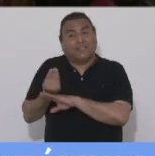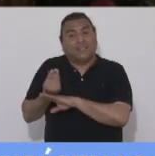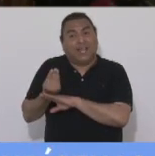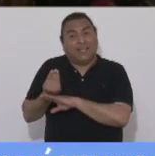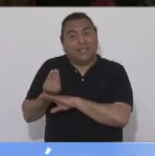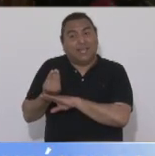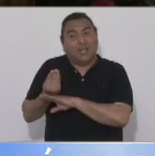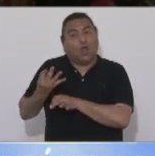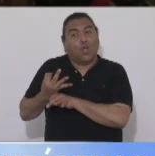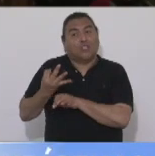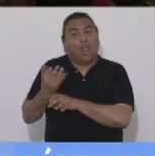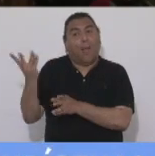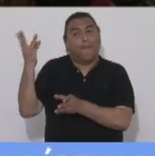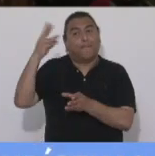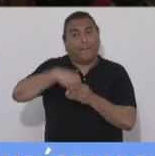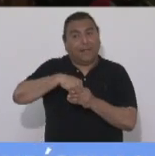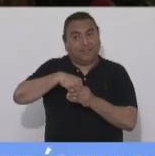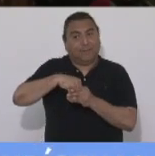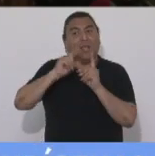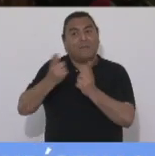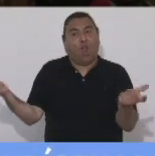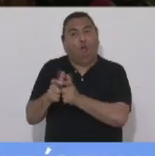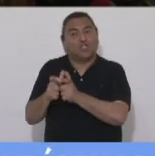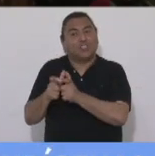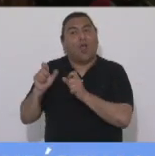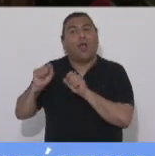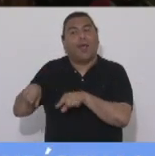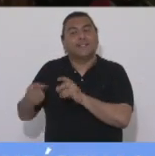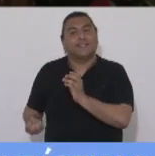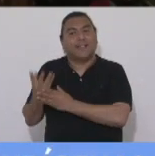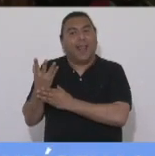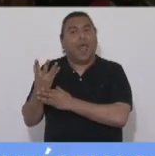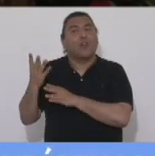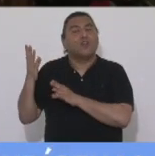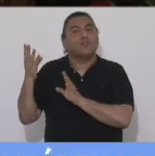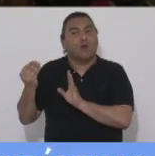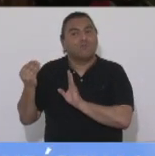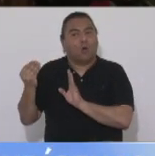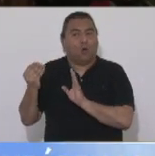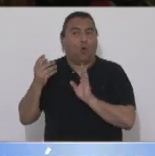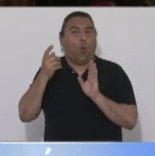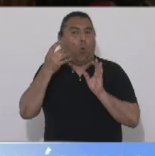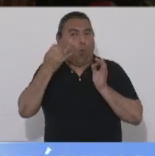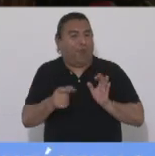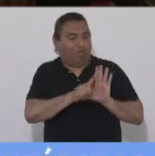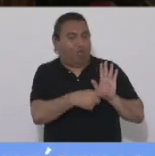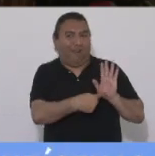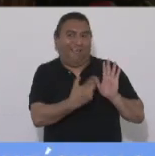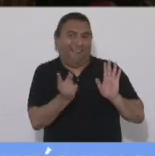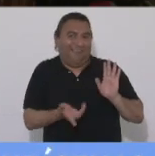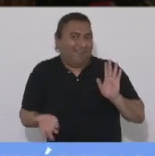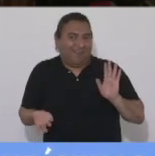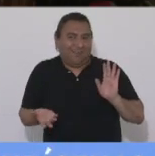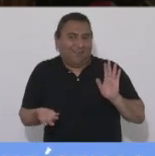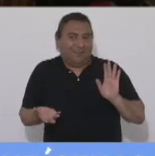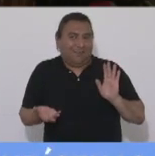consejos participativos, que se constituyeron en cumplimiento de la ley con representación de